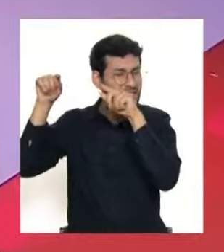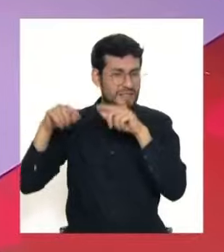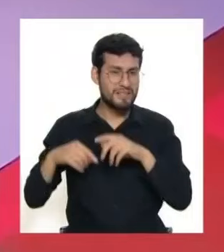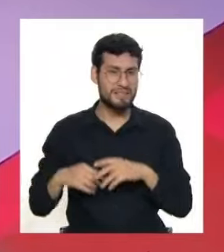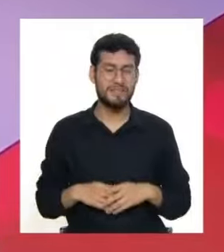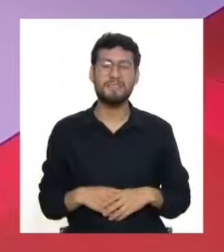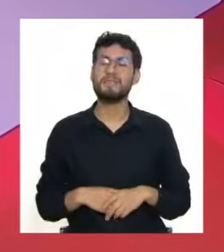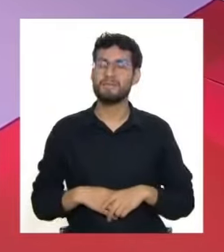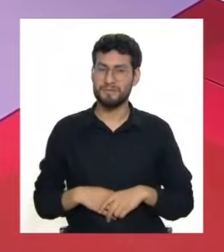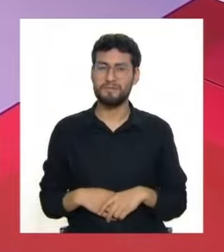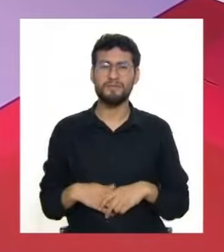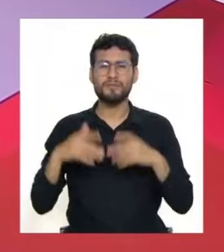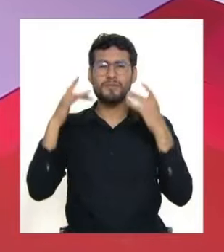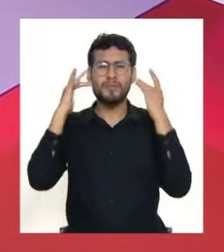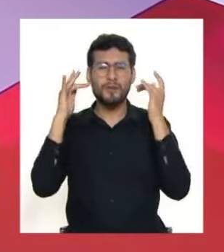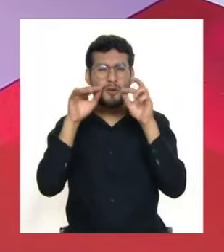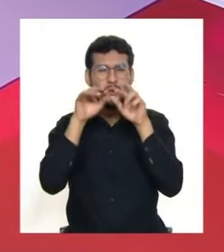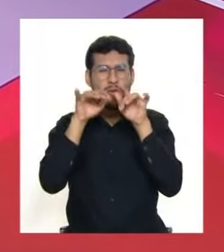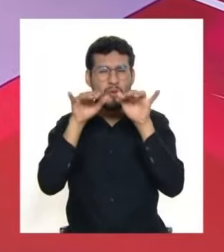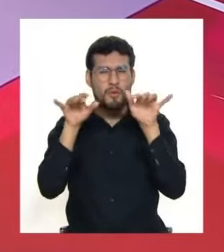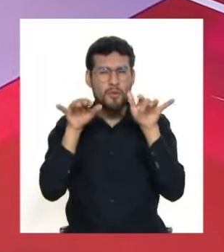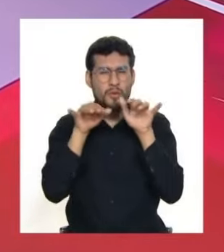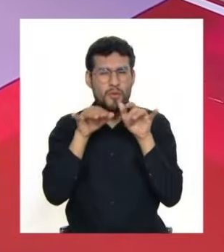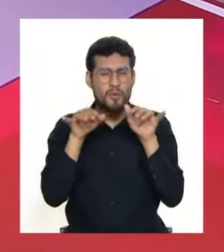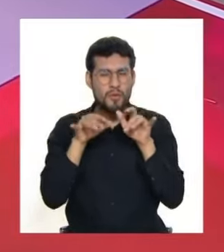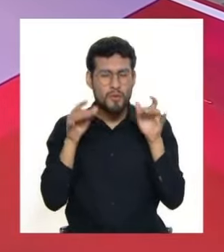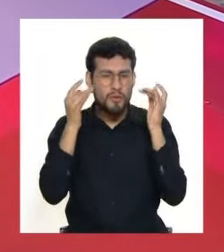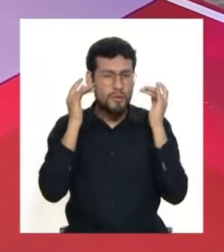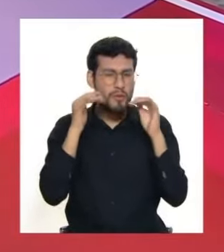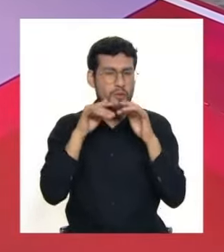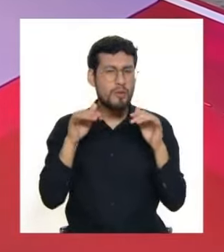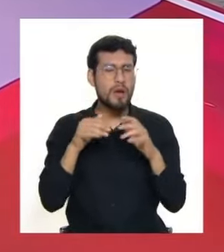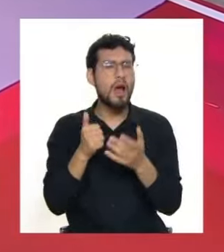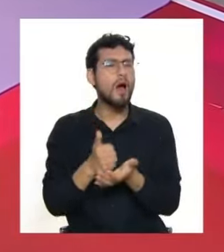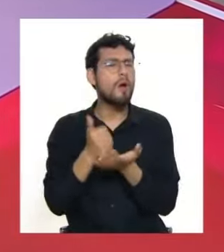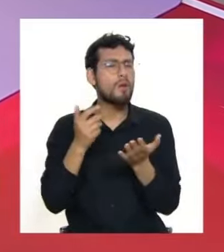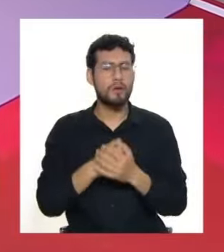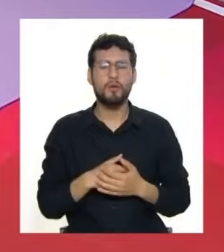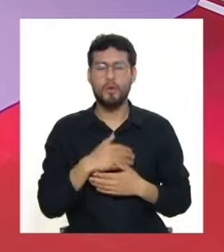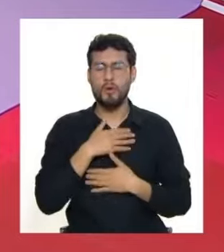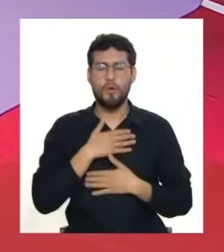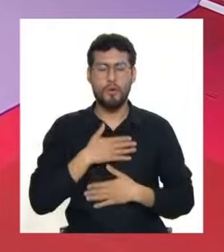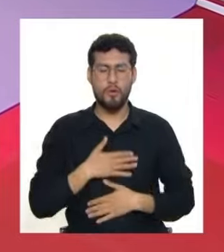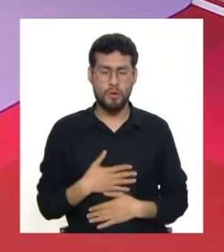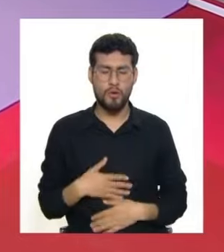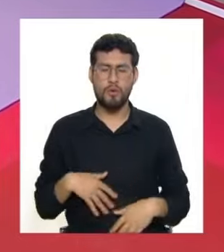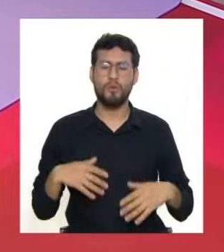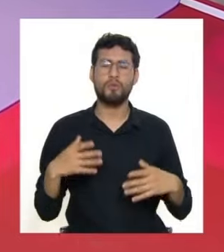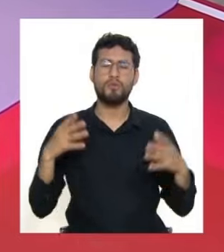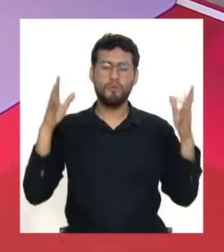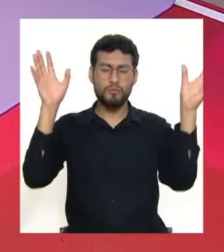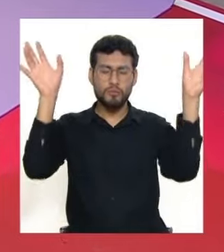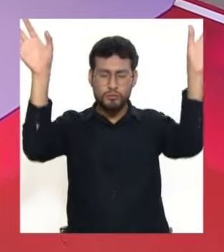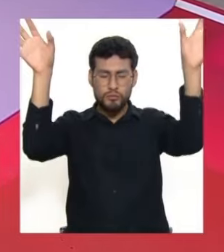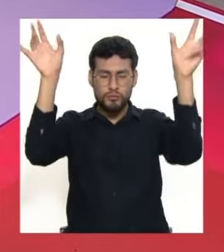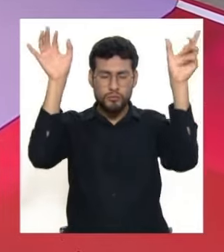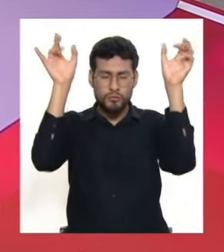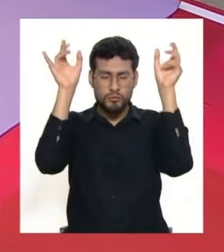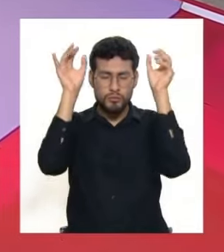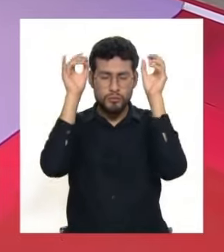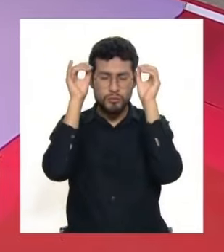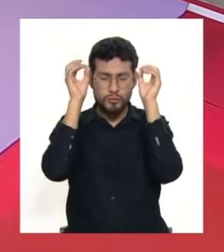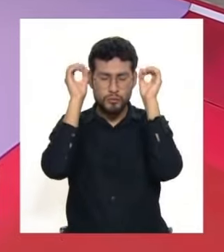Entonces, toda esta vibración ayuda primero a que tu cuerpo reciba esta vibración que